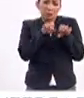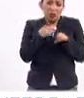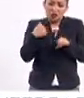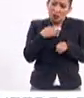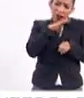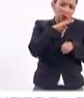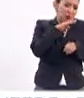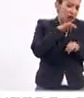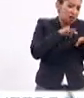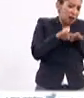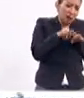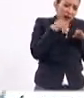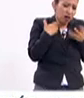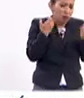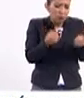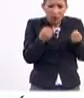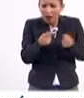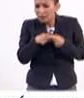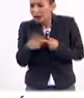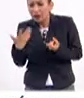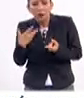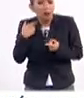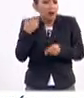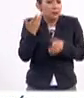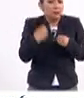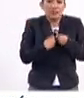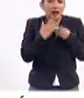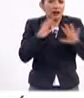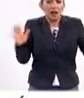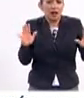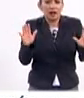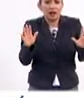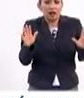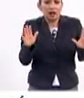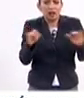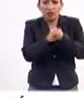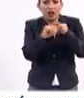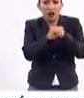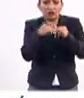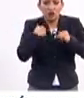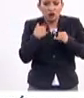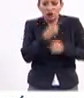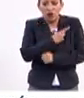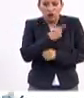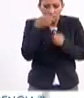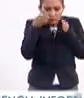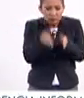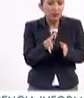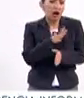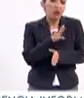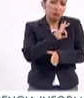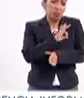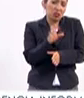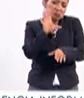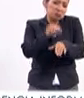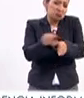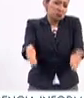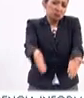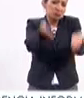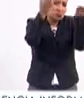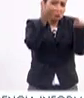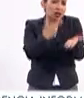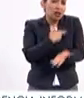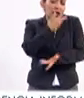soy mamá, trabajo, no me da la vida, aunque sea a distancia, prefiero hacerlo solo. Y tenemos esa flexibilidad